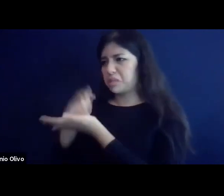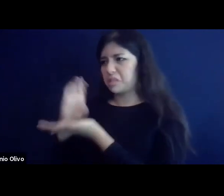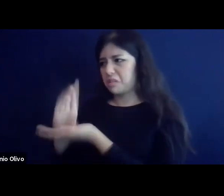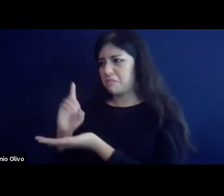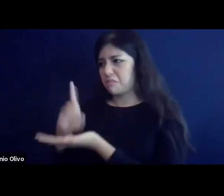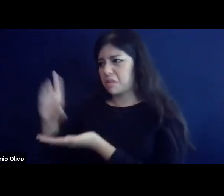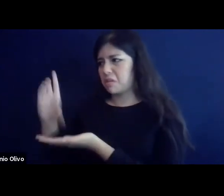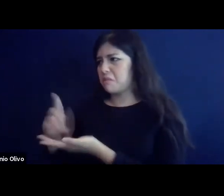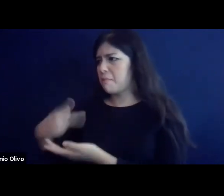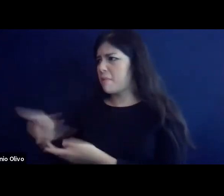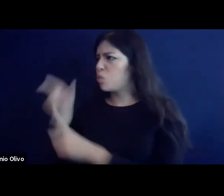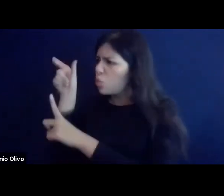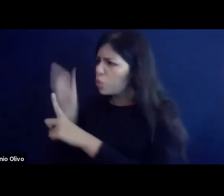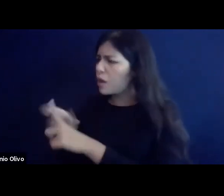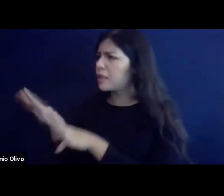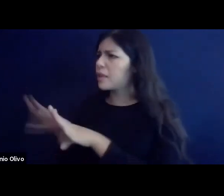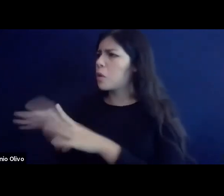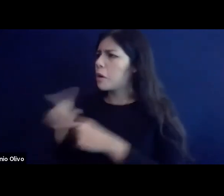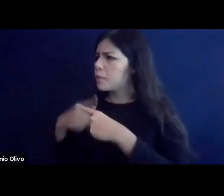una personalidad muy fuerte.